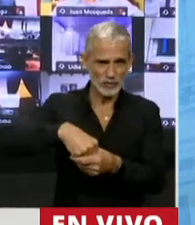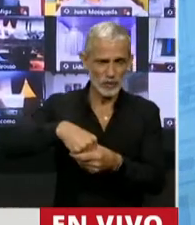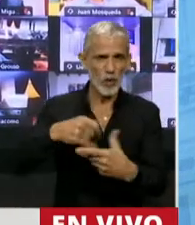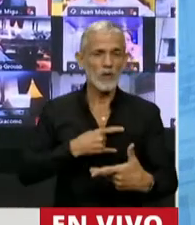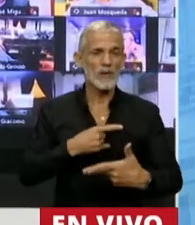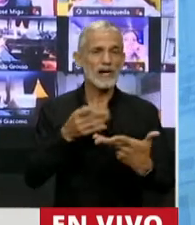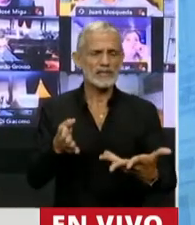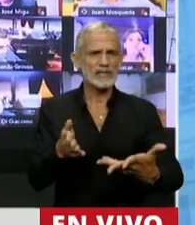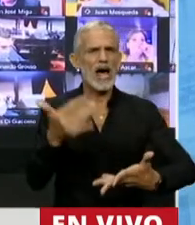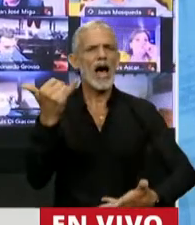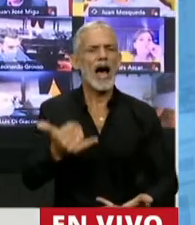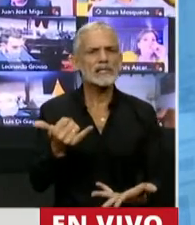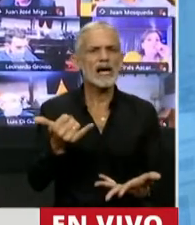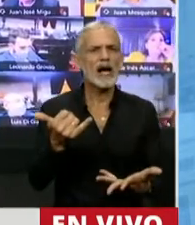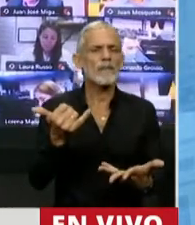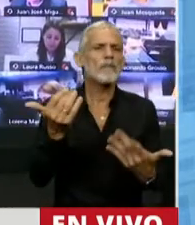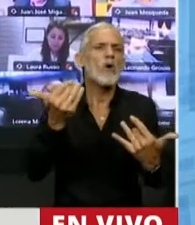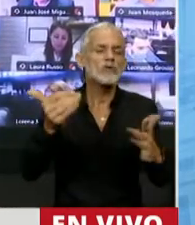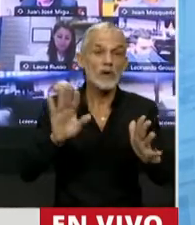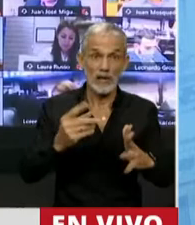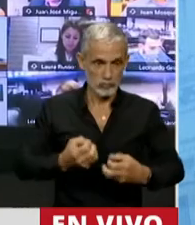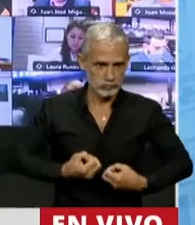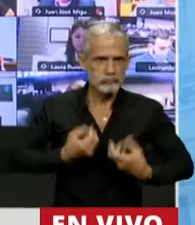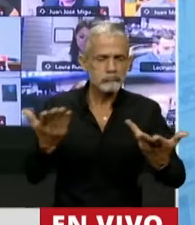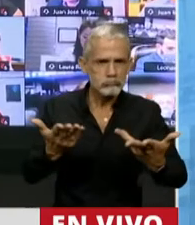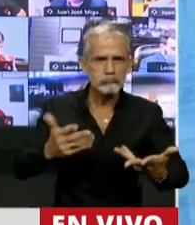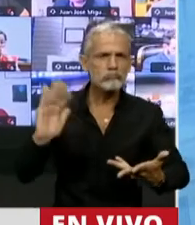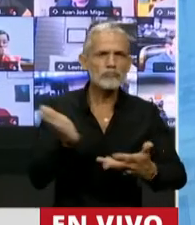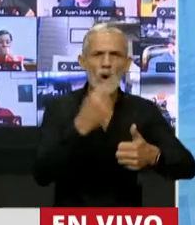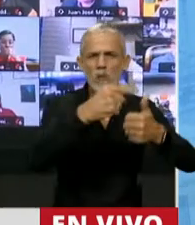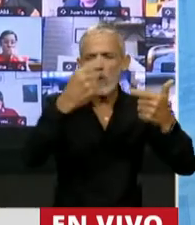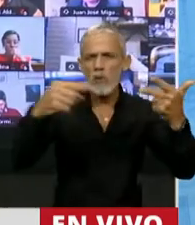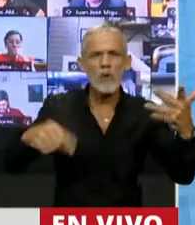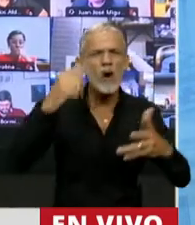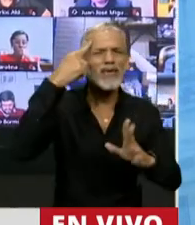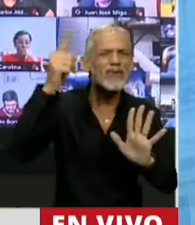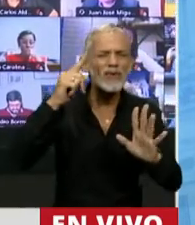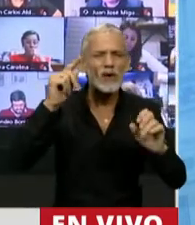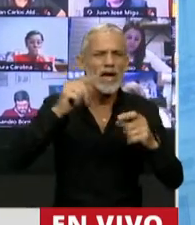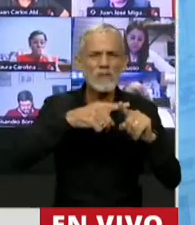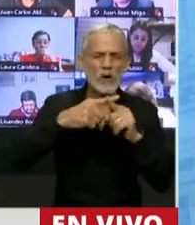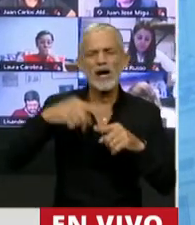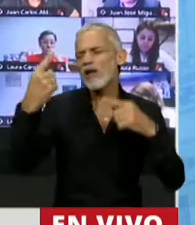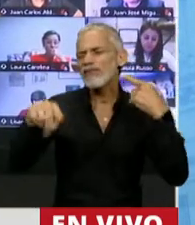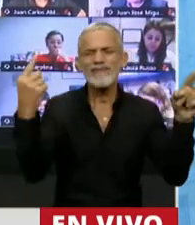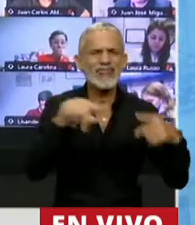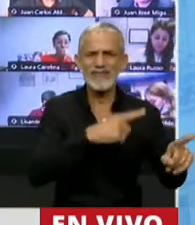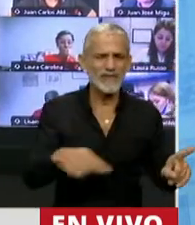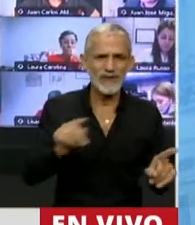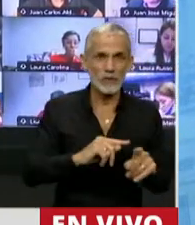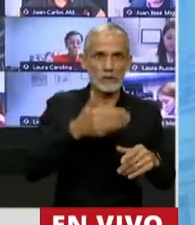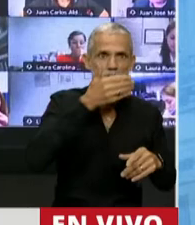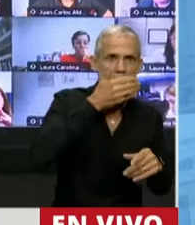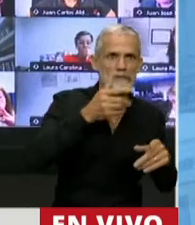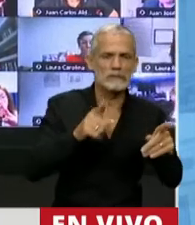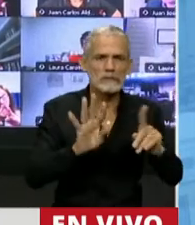tenga precisamente la oportunidad de expresar todo el pluralismo ideológico sin ponerle una mordaza a los